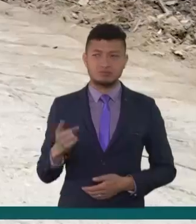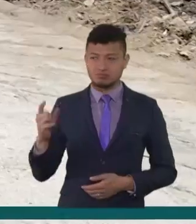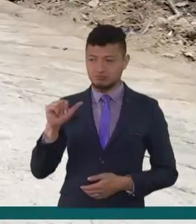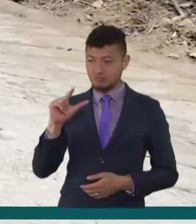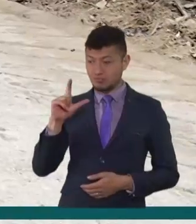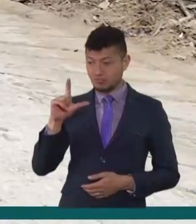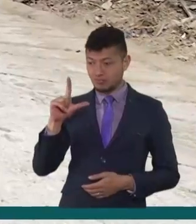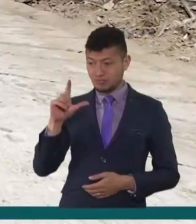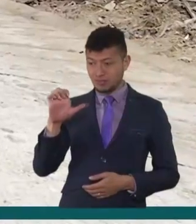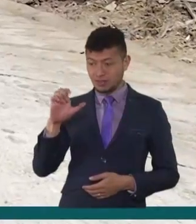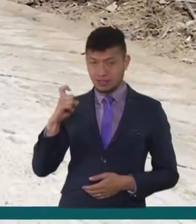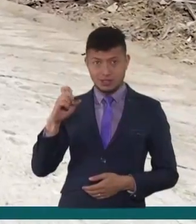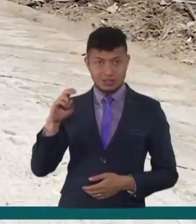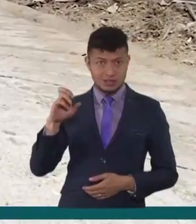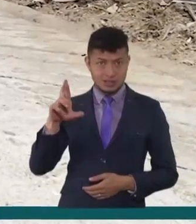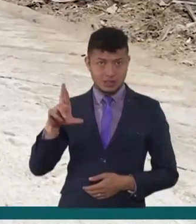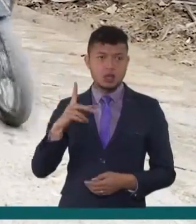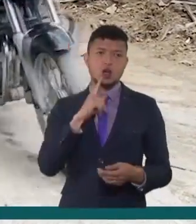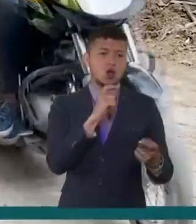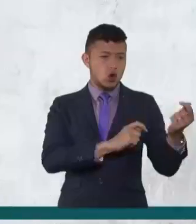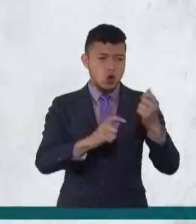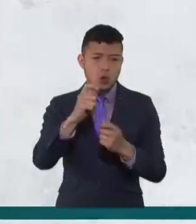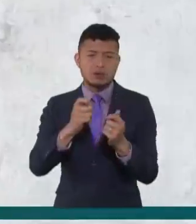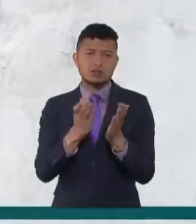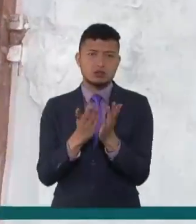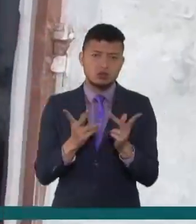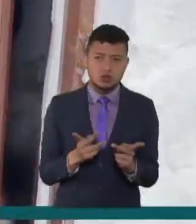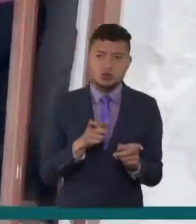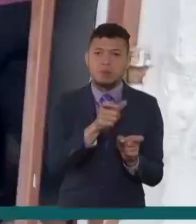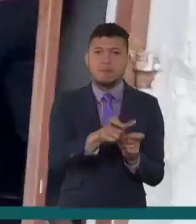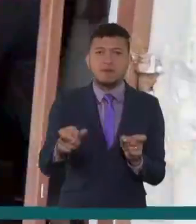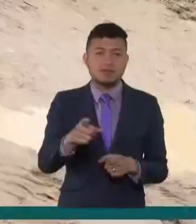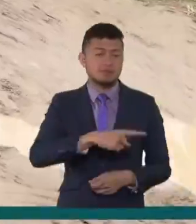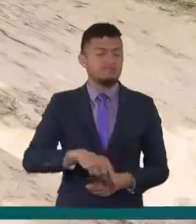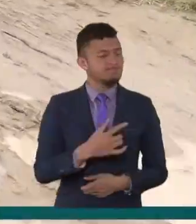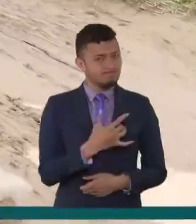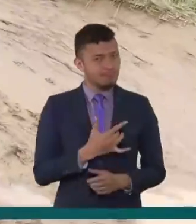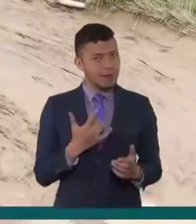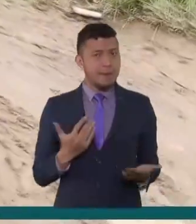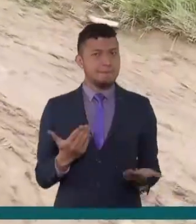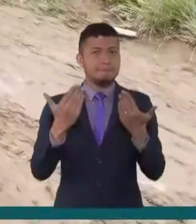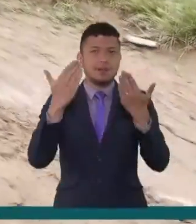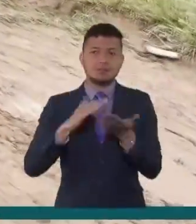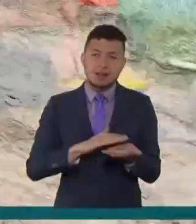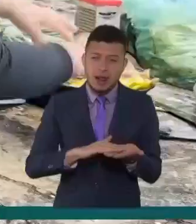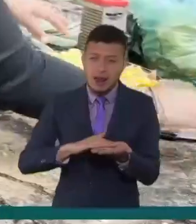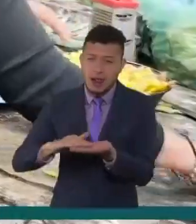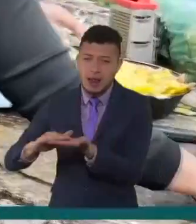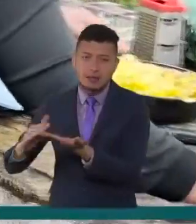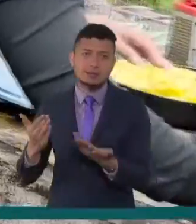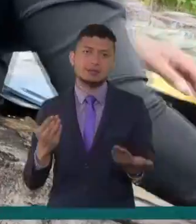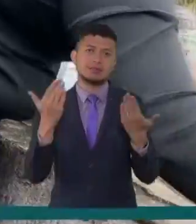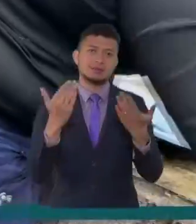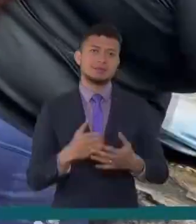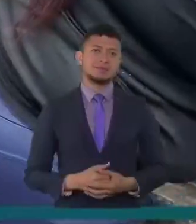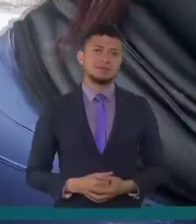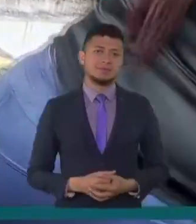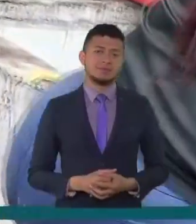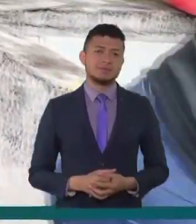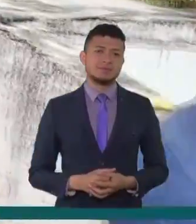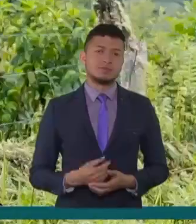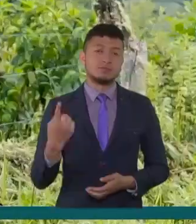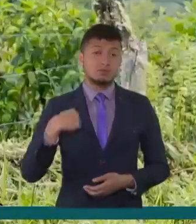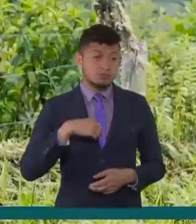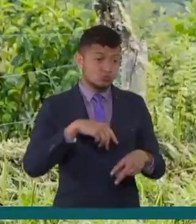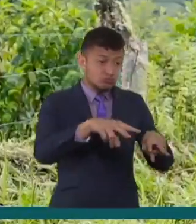Rivera así como Alexander también hay comerciantes estudiantes y demás población que ve gran beneficio en el arreglo de estos tramos